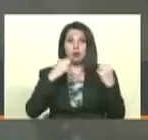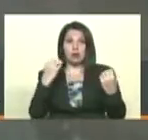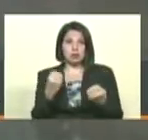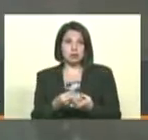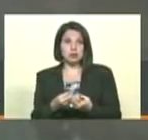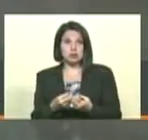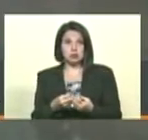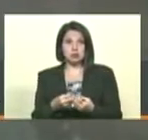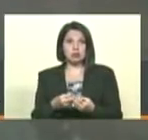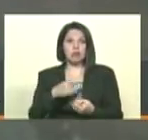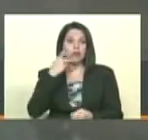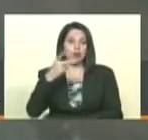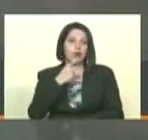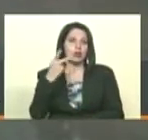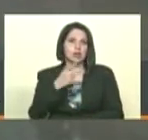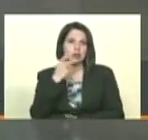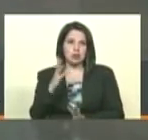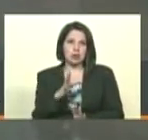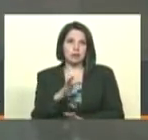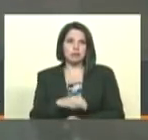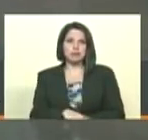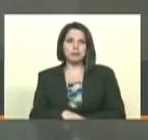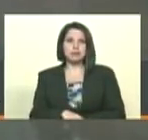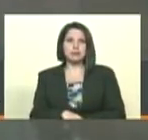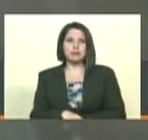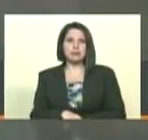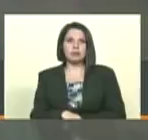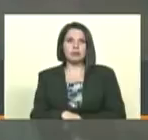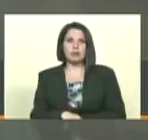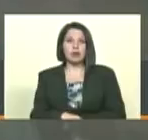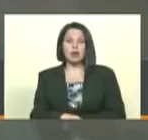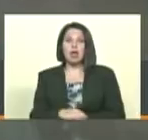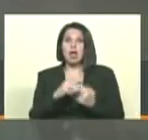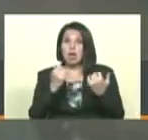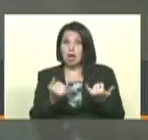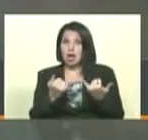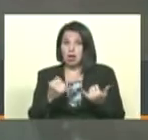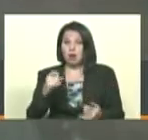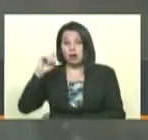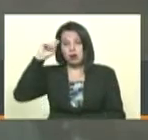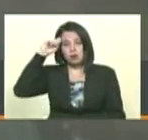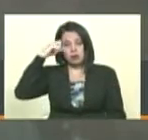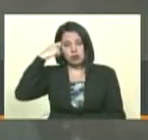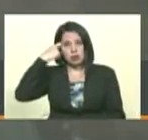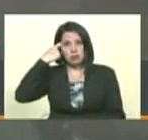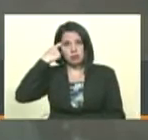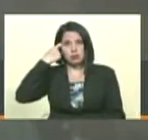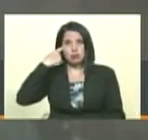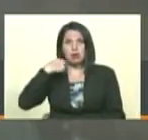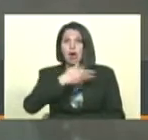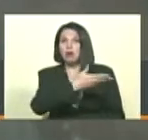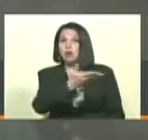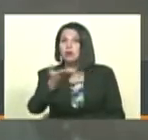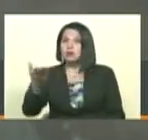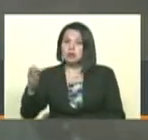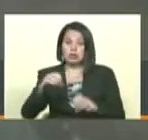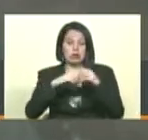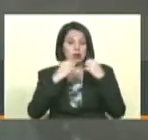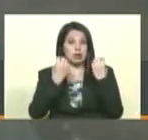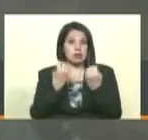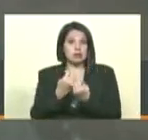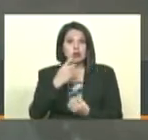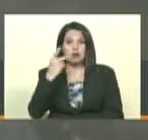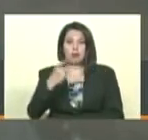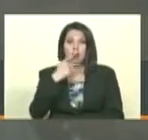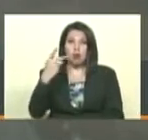organización con fines políticos. De nuevo, volvemos a recordarles a las organizaciones políticas